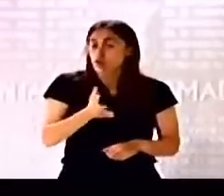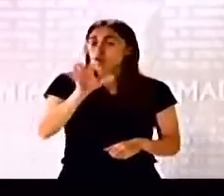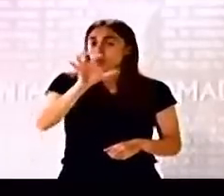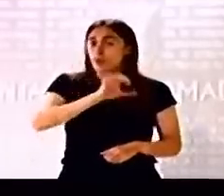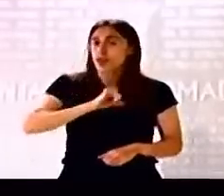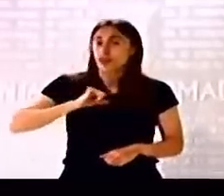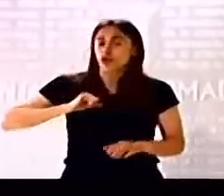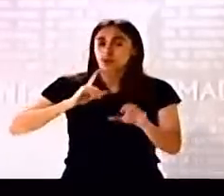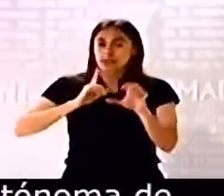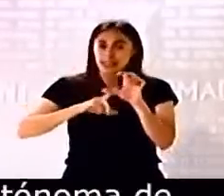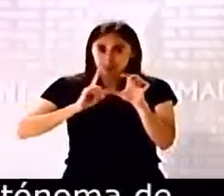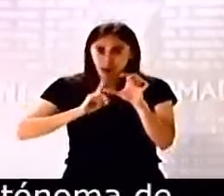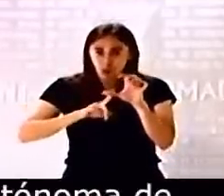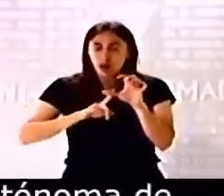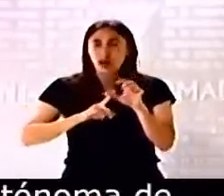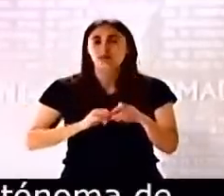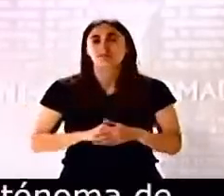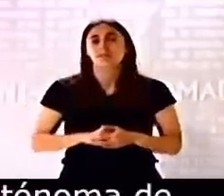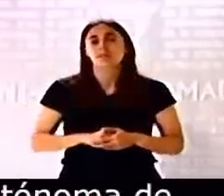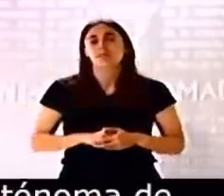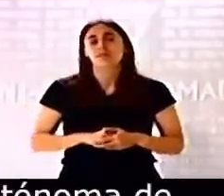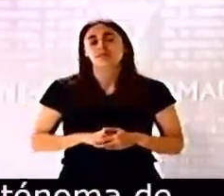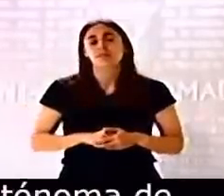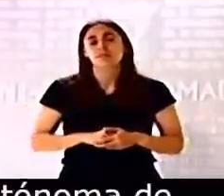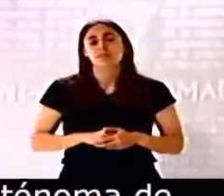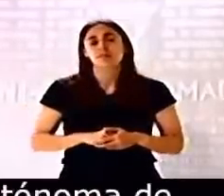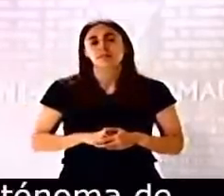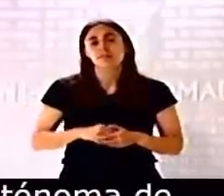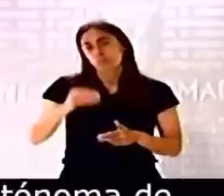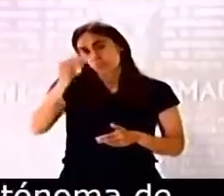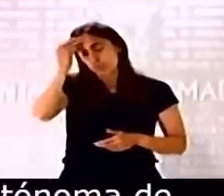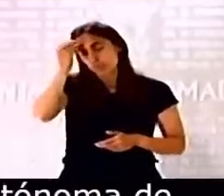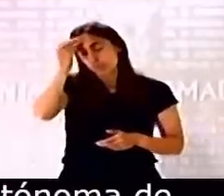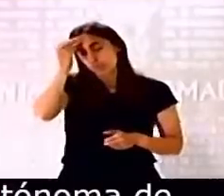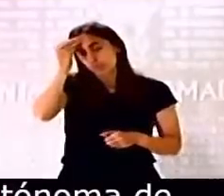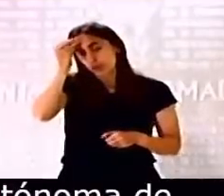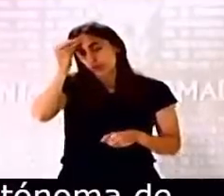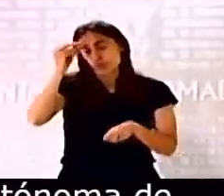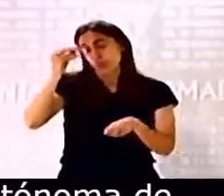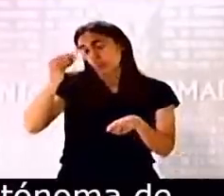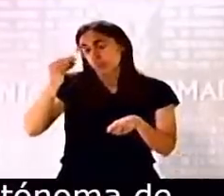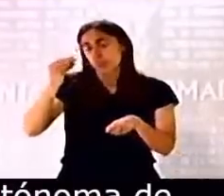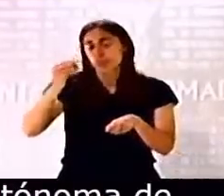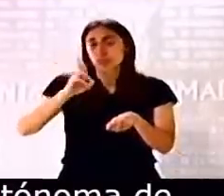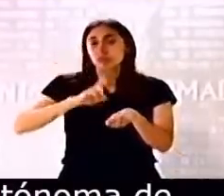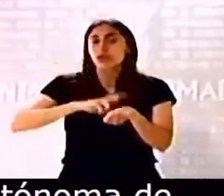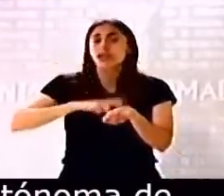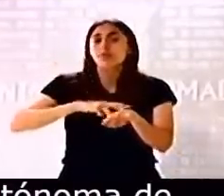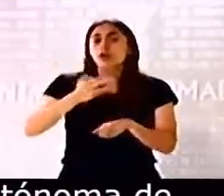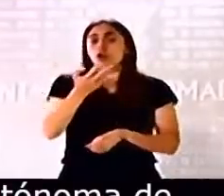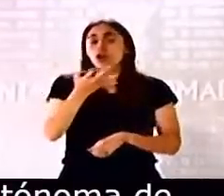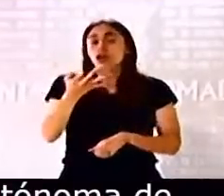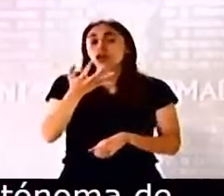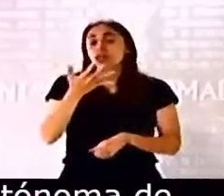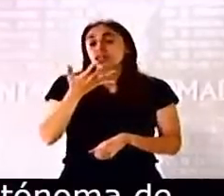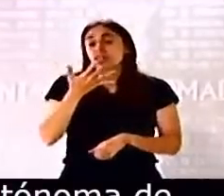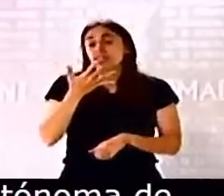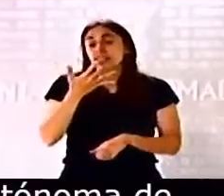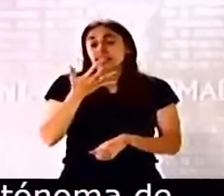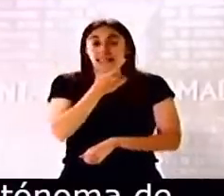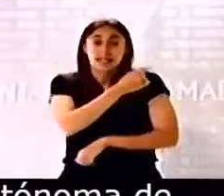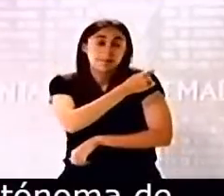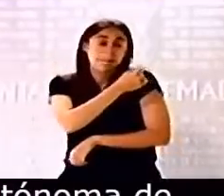Creo que vamos a muy buen ritmo en la Comunidad Autónoma de Extremadura. Si tuviésemos más vacunas, más